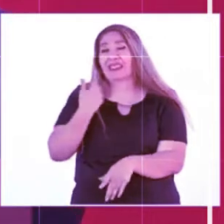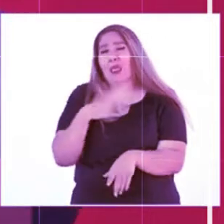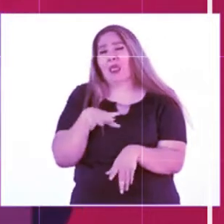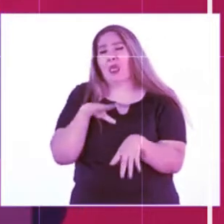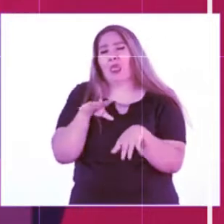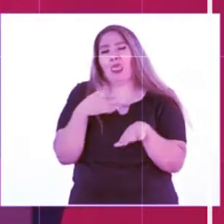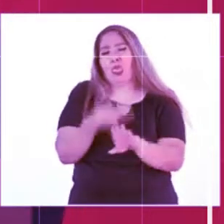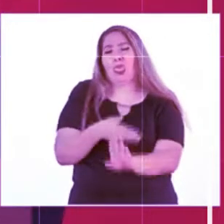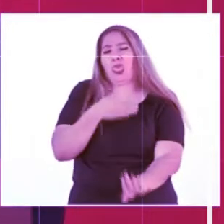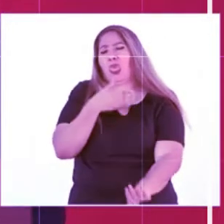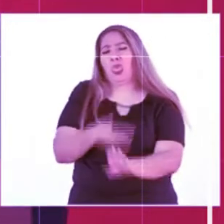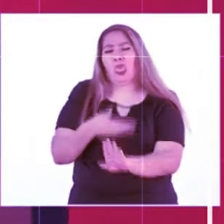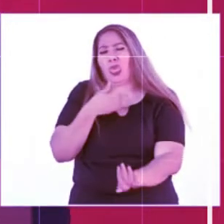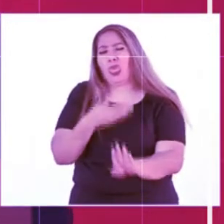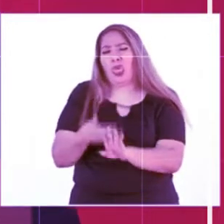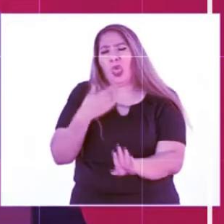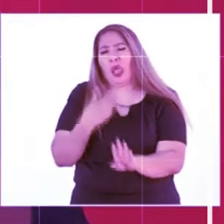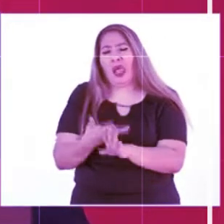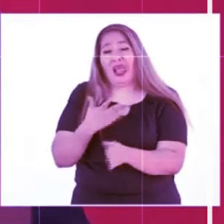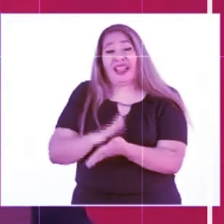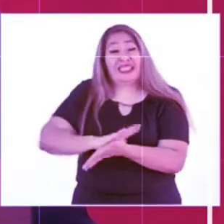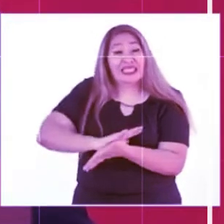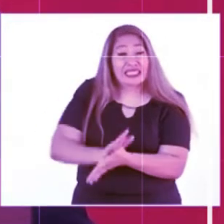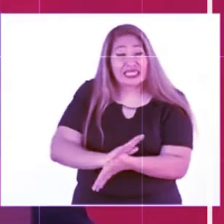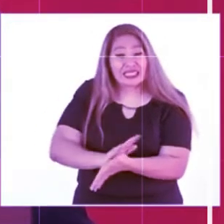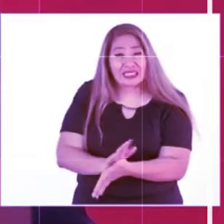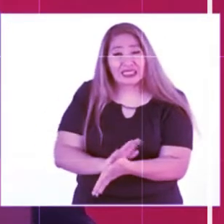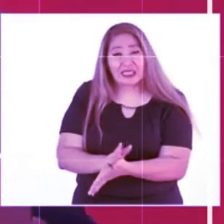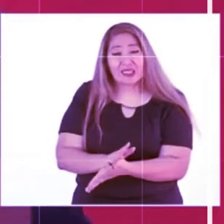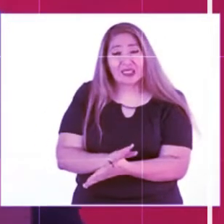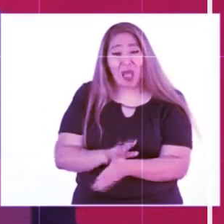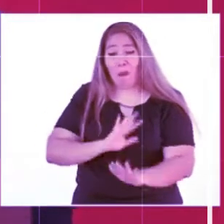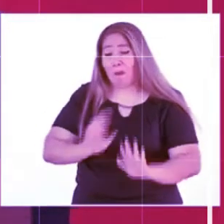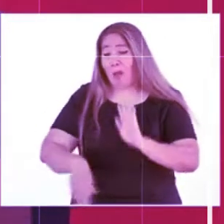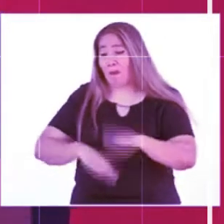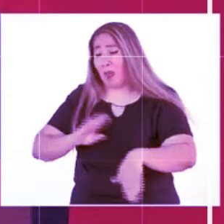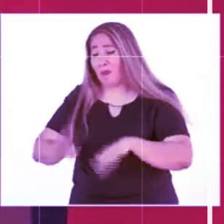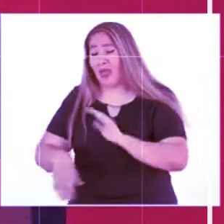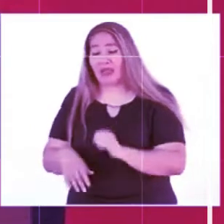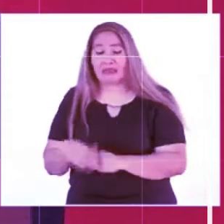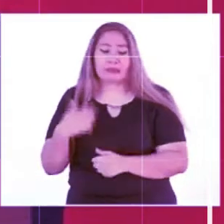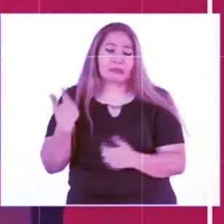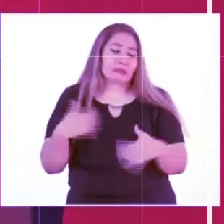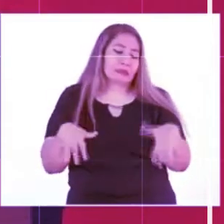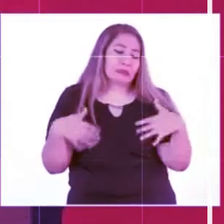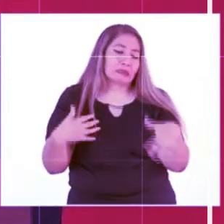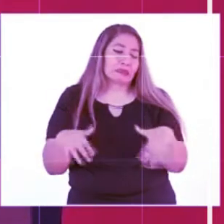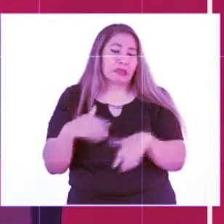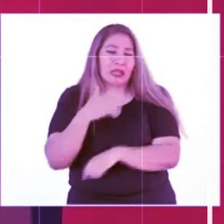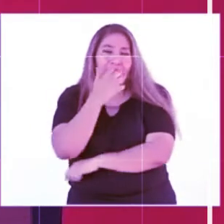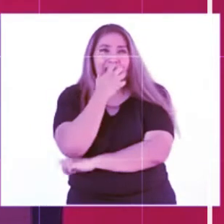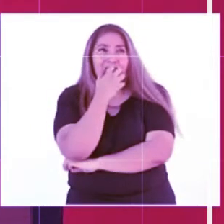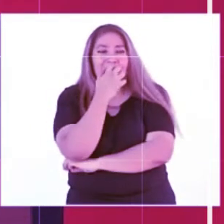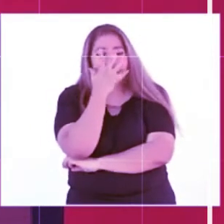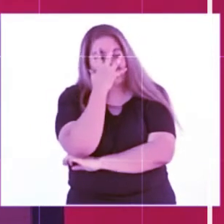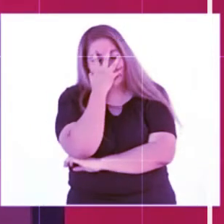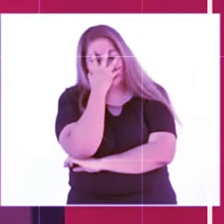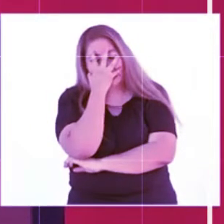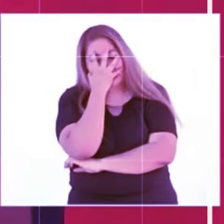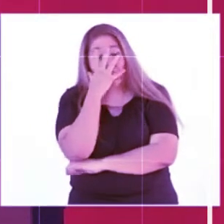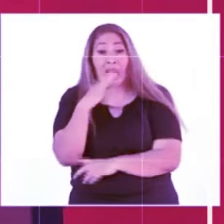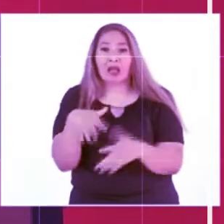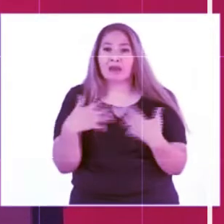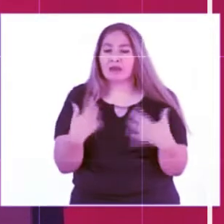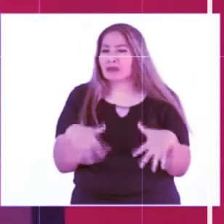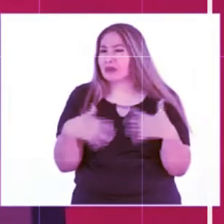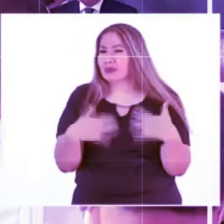añadió el exterminio. Da tristeza que incluso en el